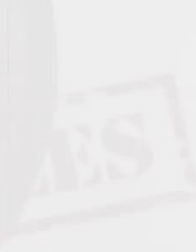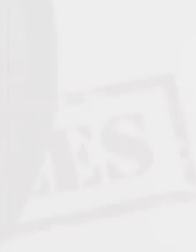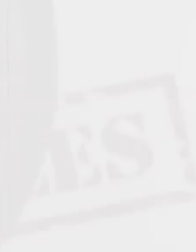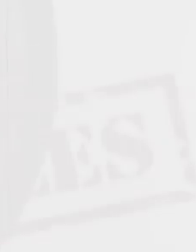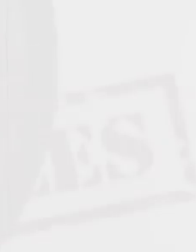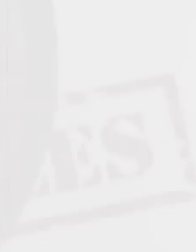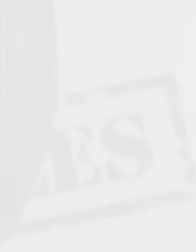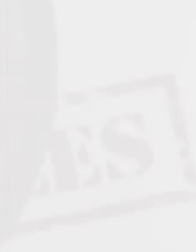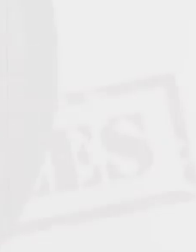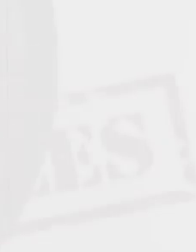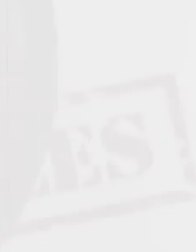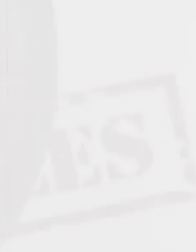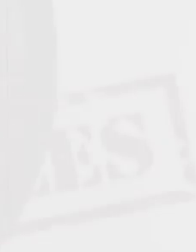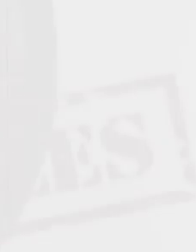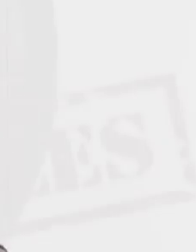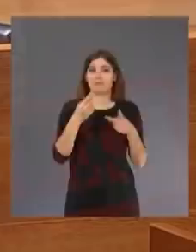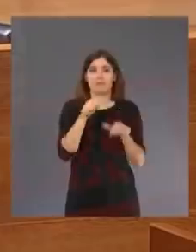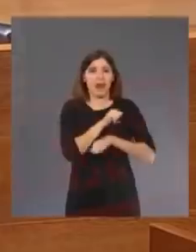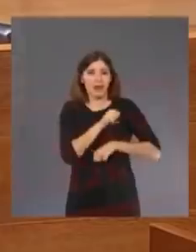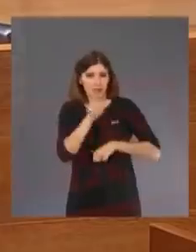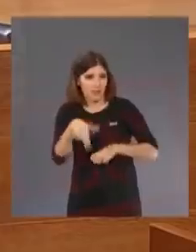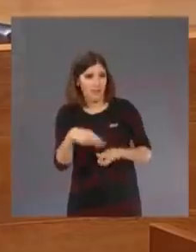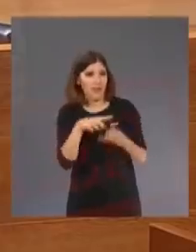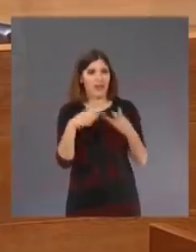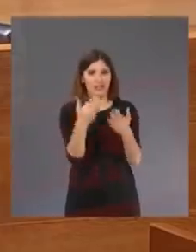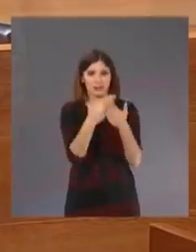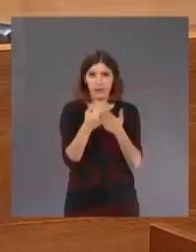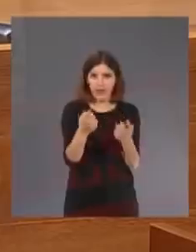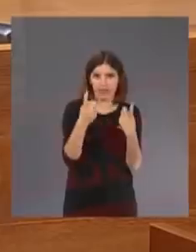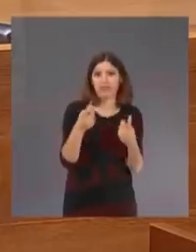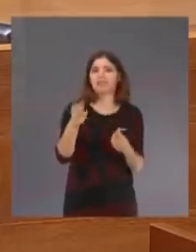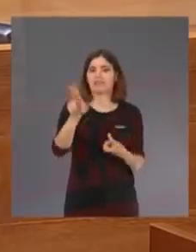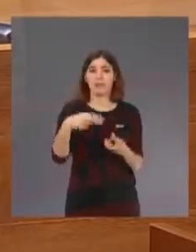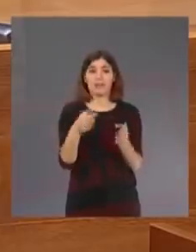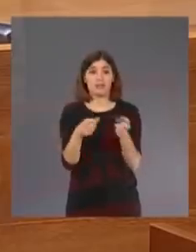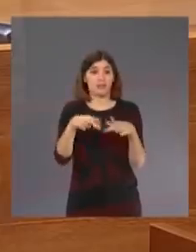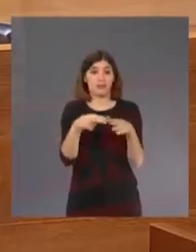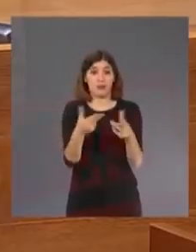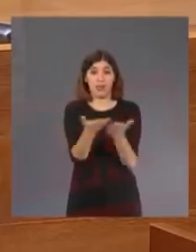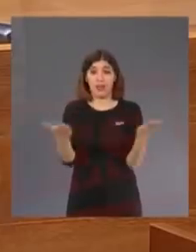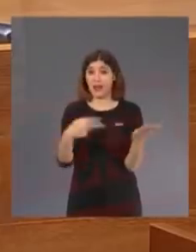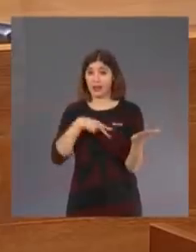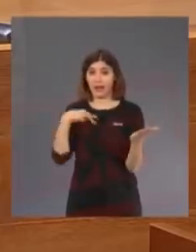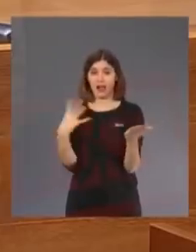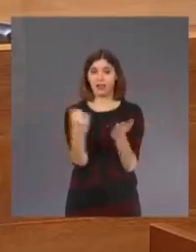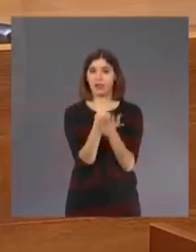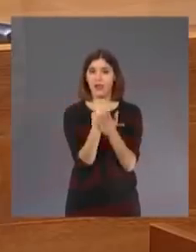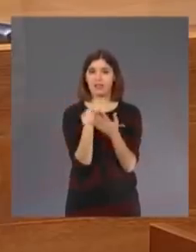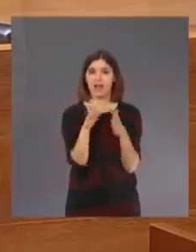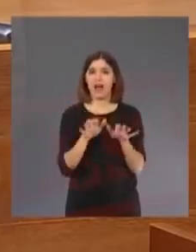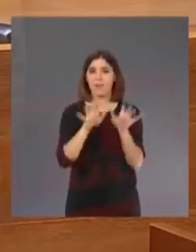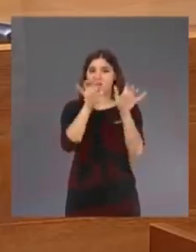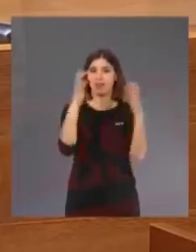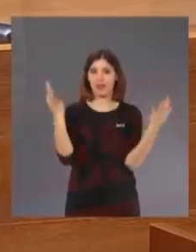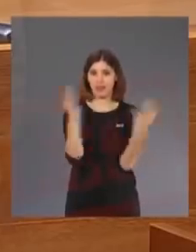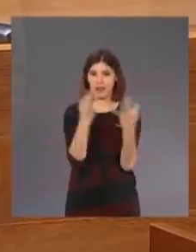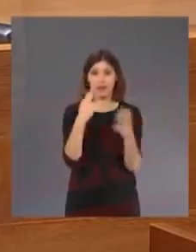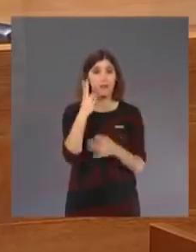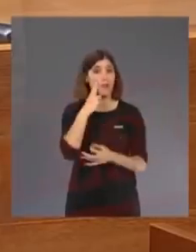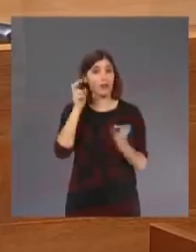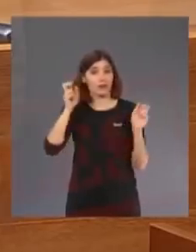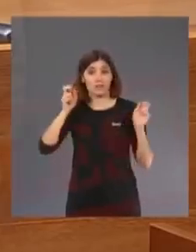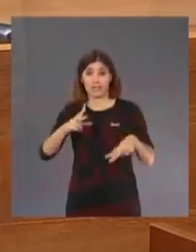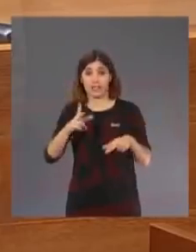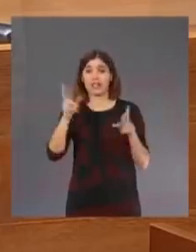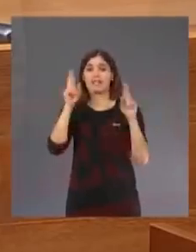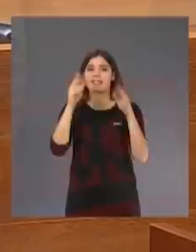propia de la Comunidad Valenciana, que era construir 3 hospitales de campaña, se han convertido en campaña electoral, pero